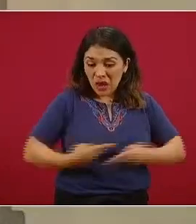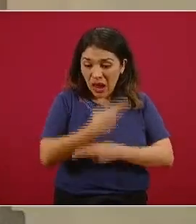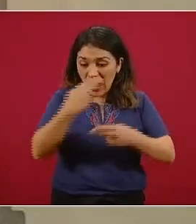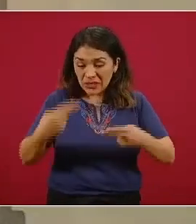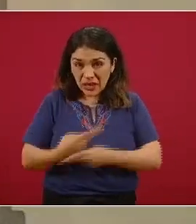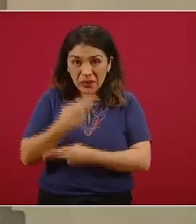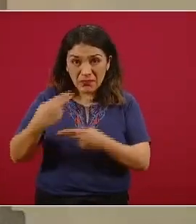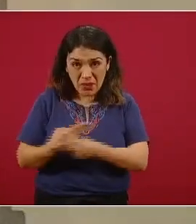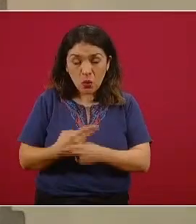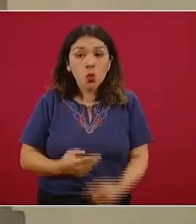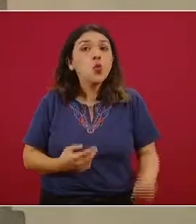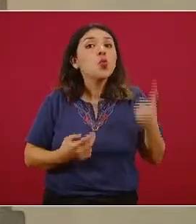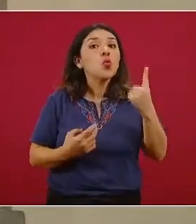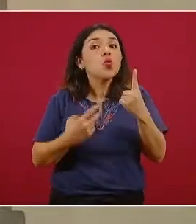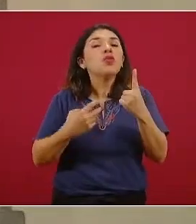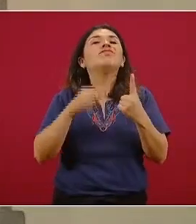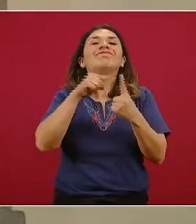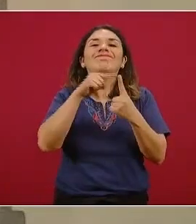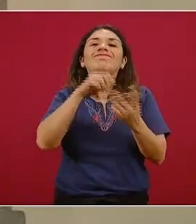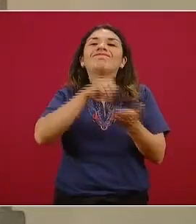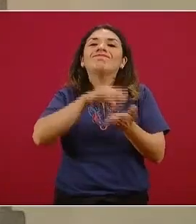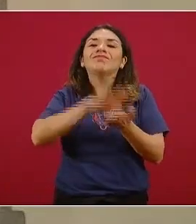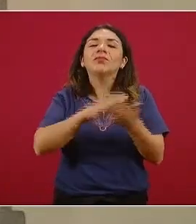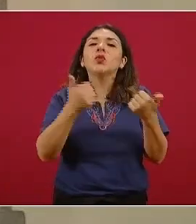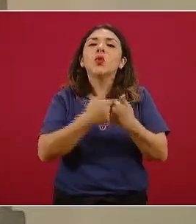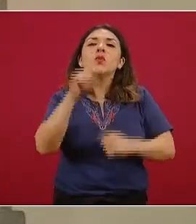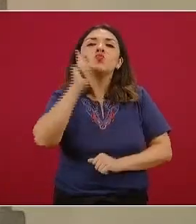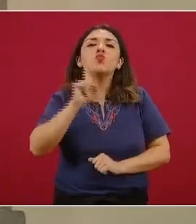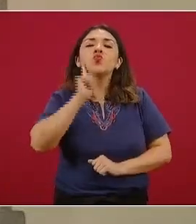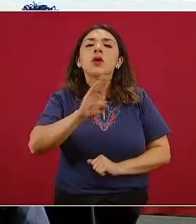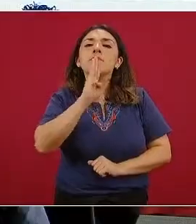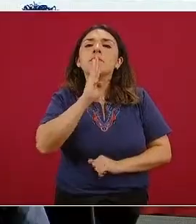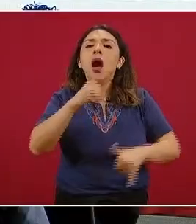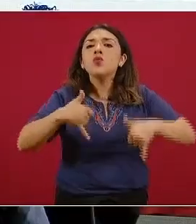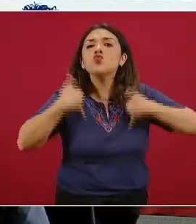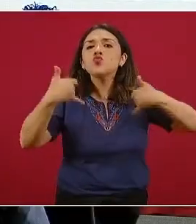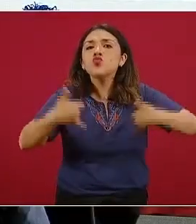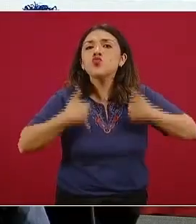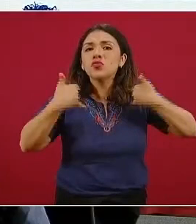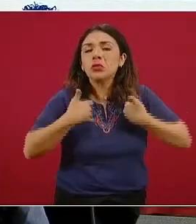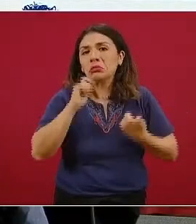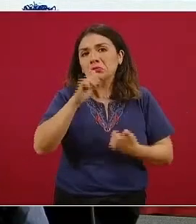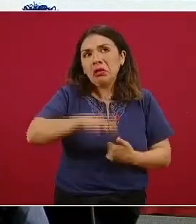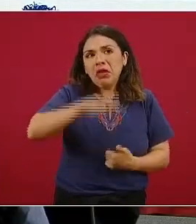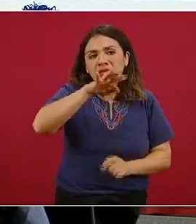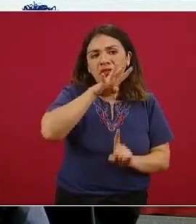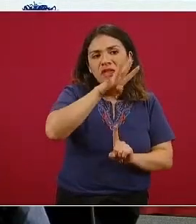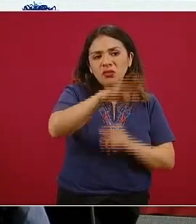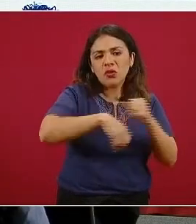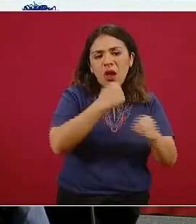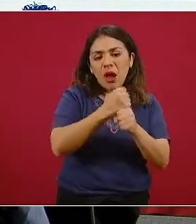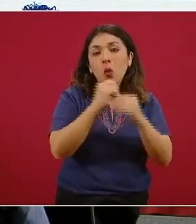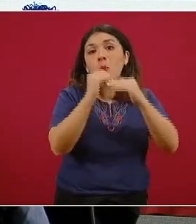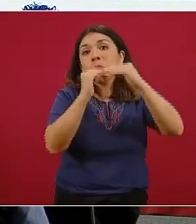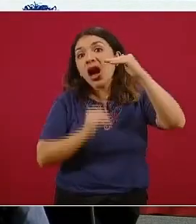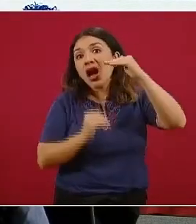en nuestro país se registra en una madre adolescente, esto es decir, de 19 años o